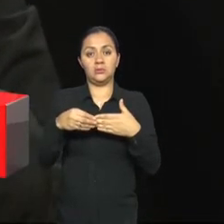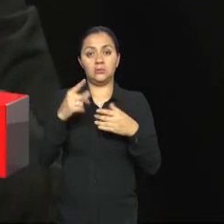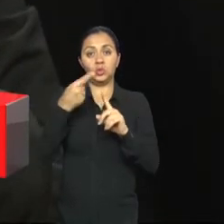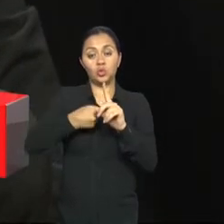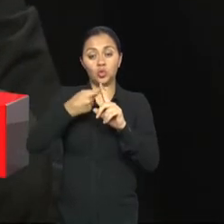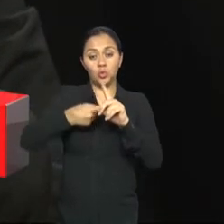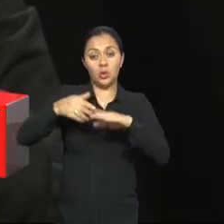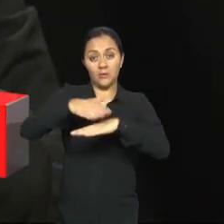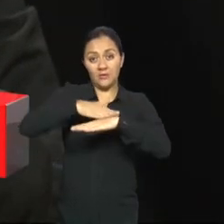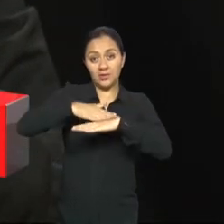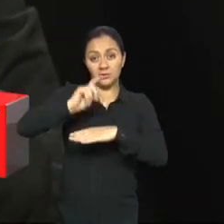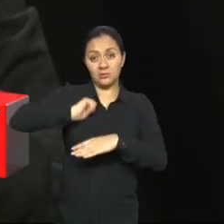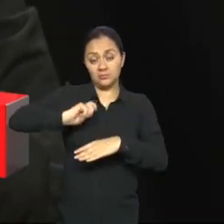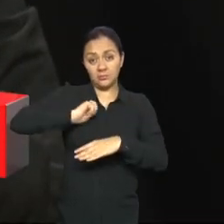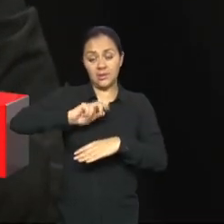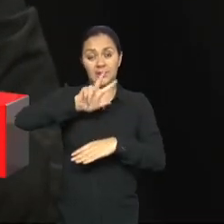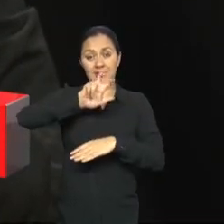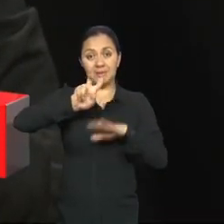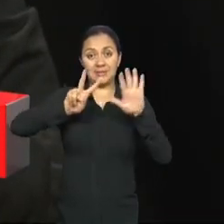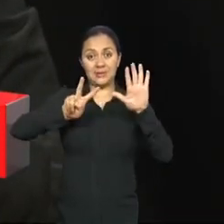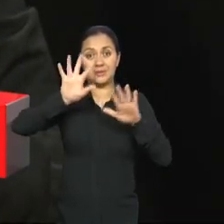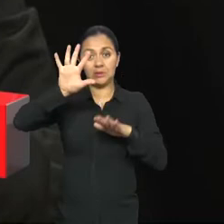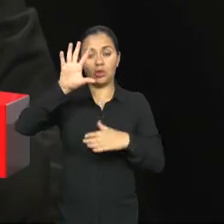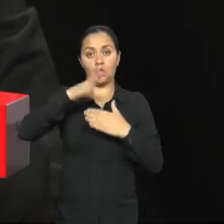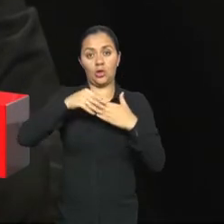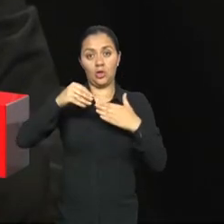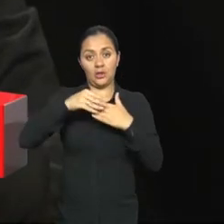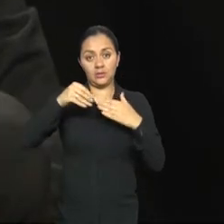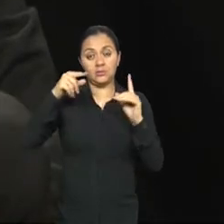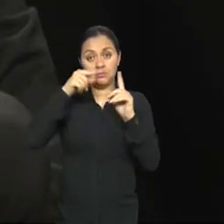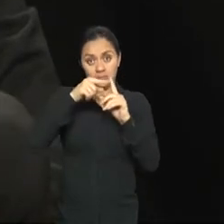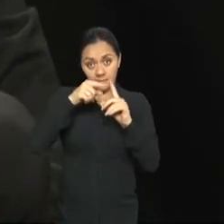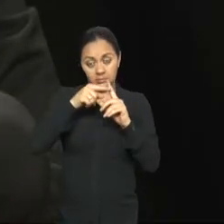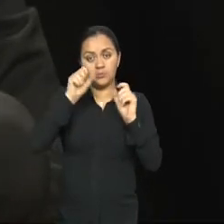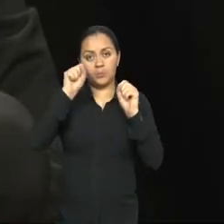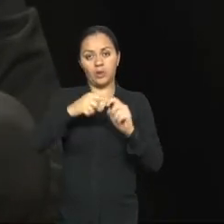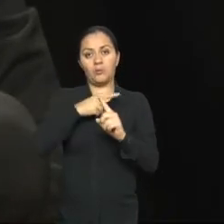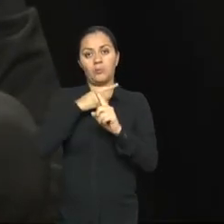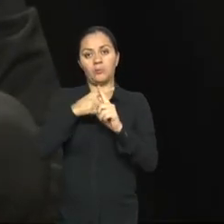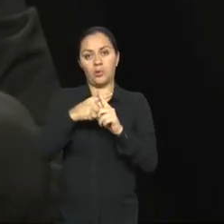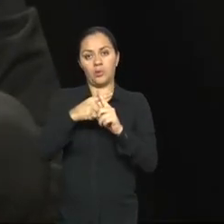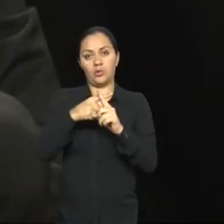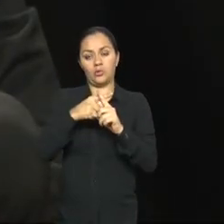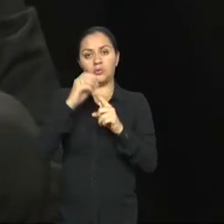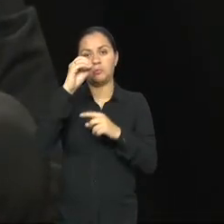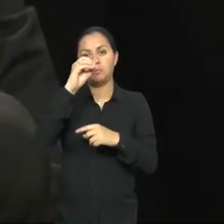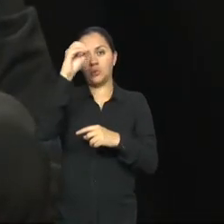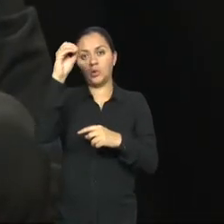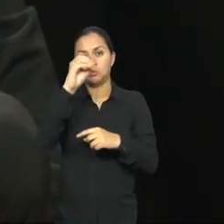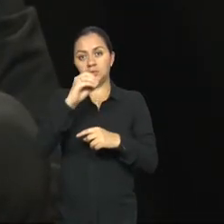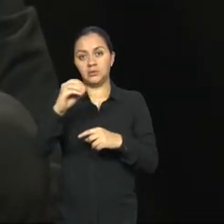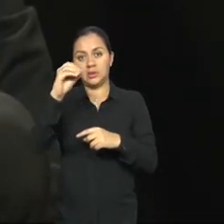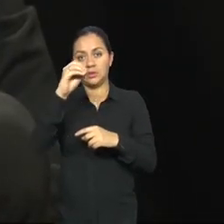el básico salario básico unificado, $375. Eso debe multiplicar por el porcentaje de